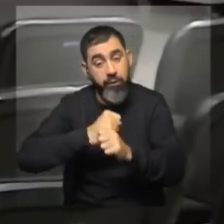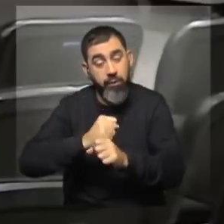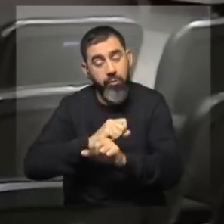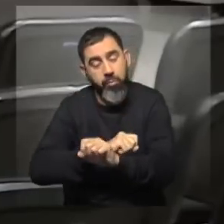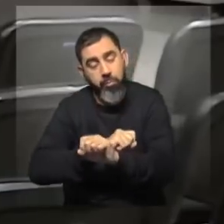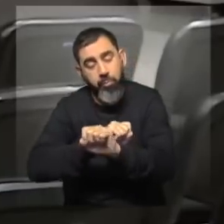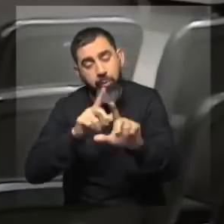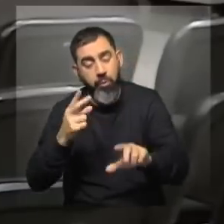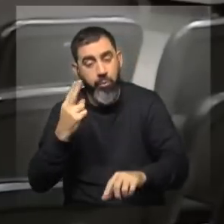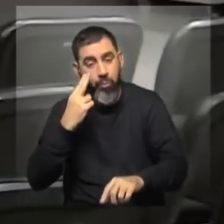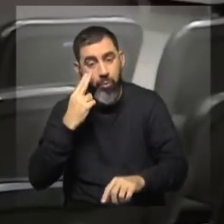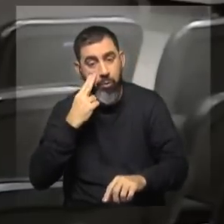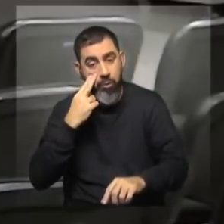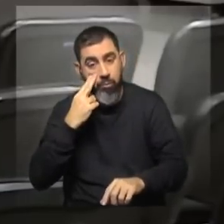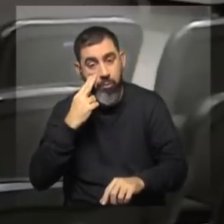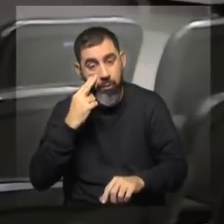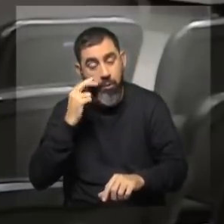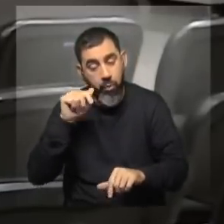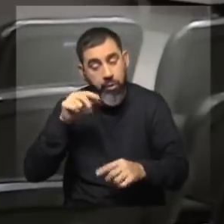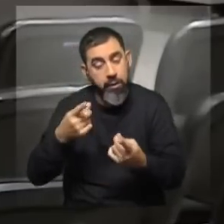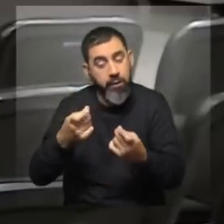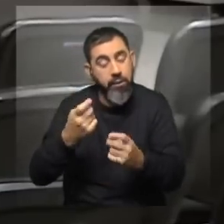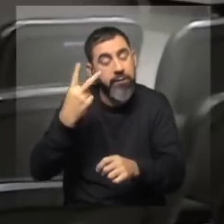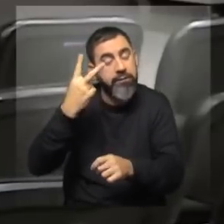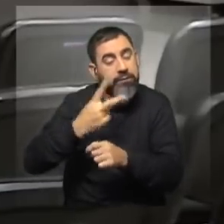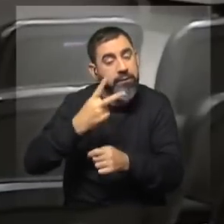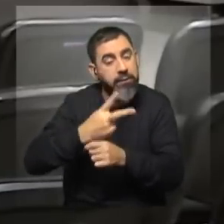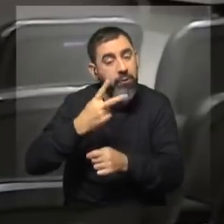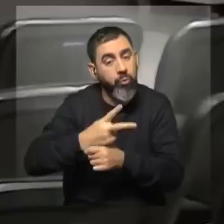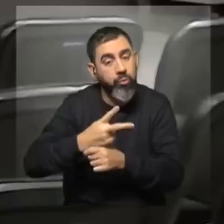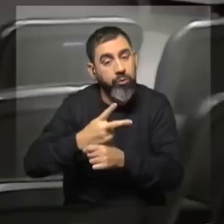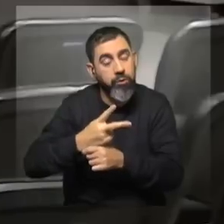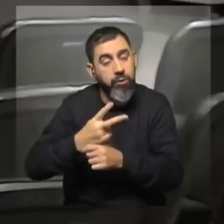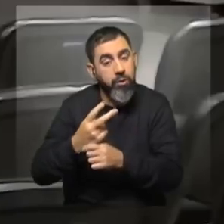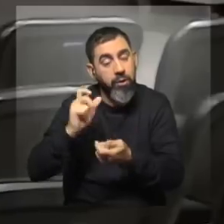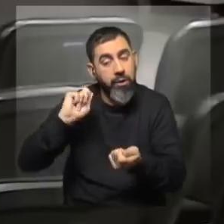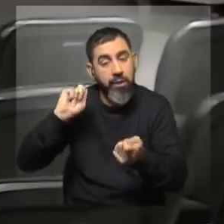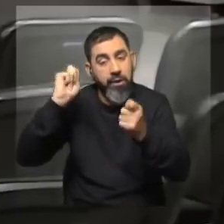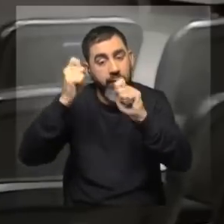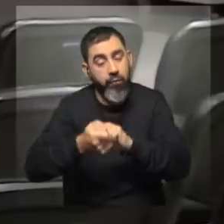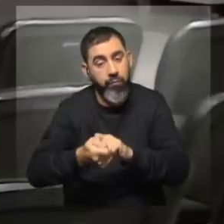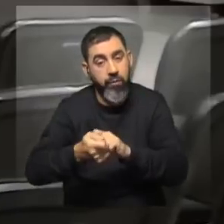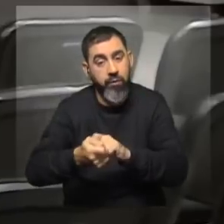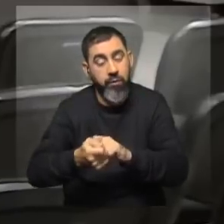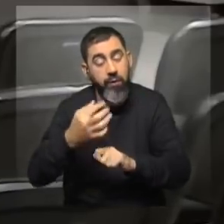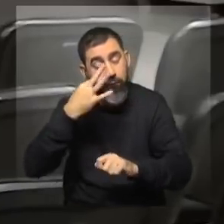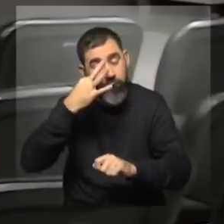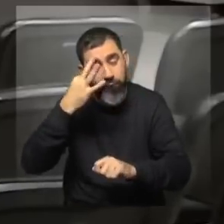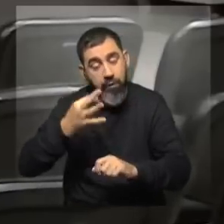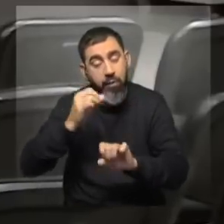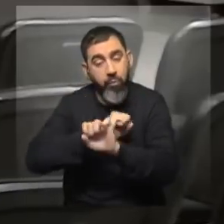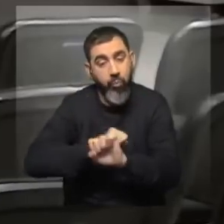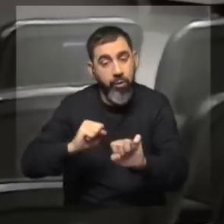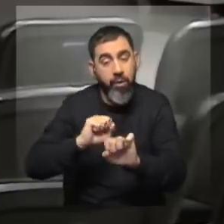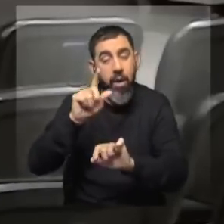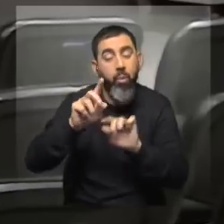agudizado el problema y hoy se requiere una segunda ola la segunda generación de que permita de alguna manera